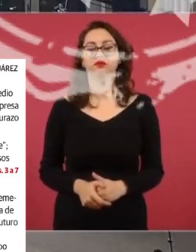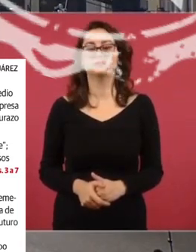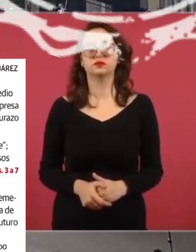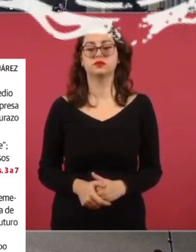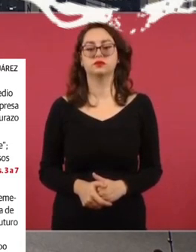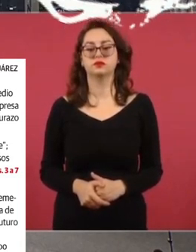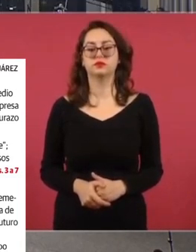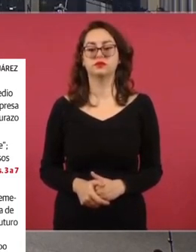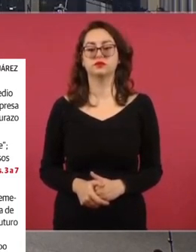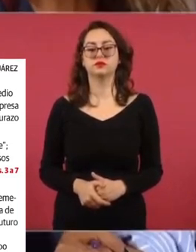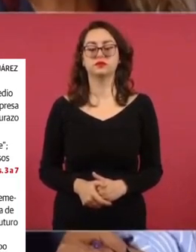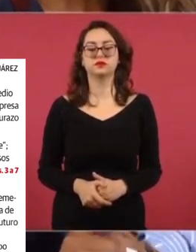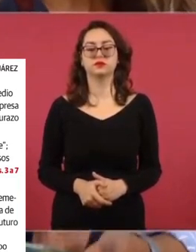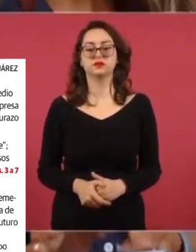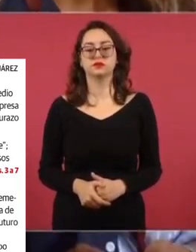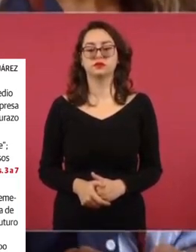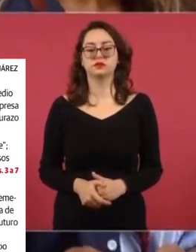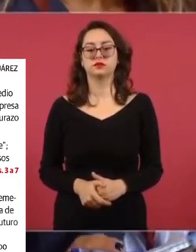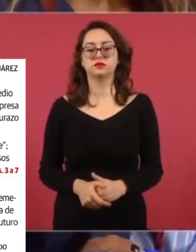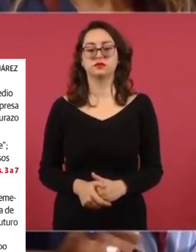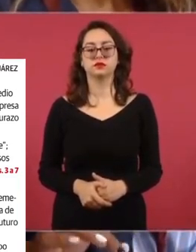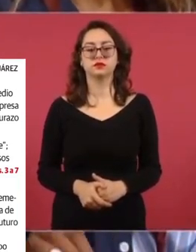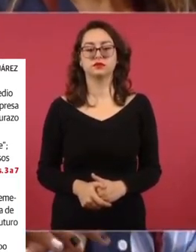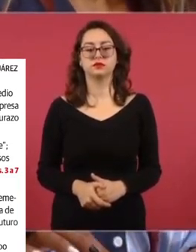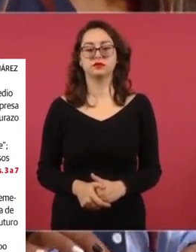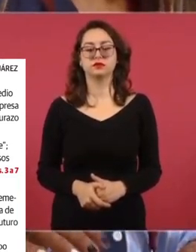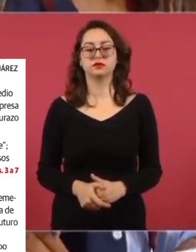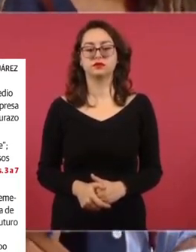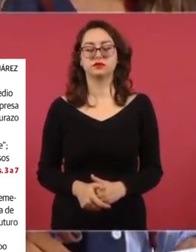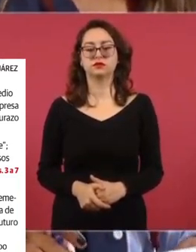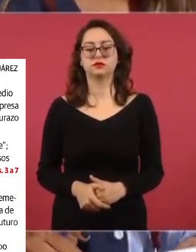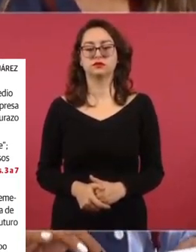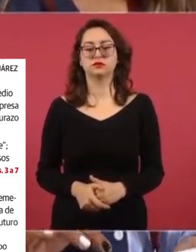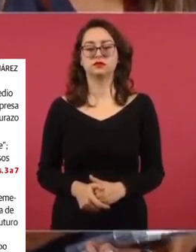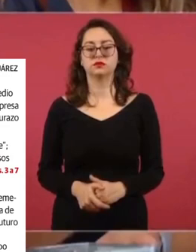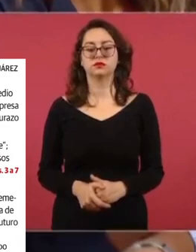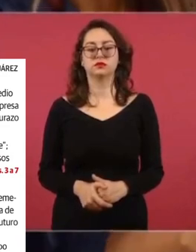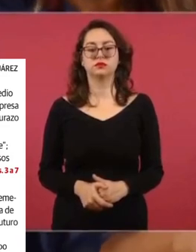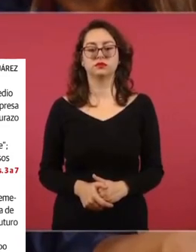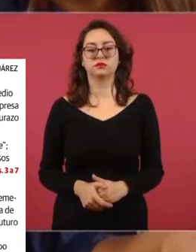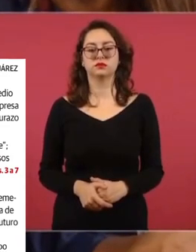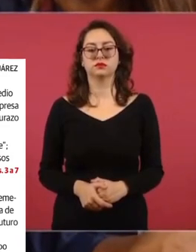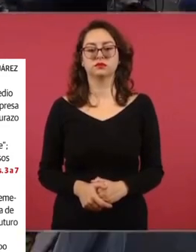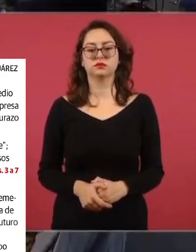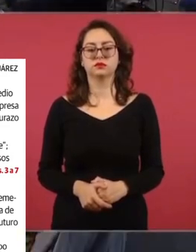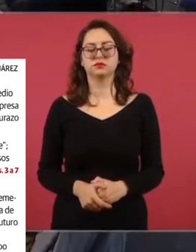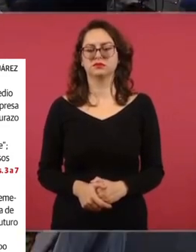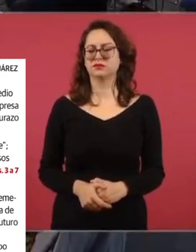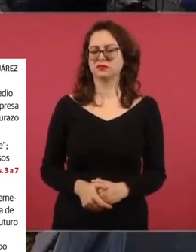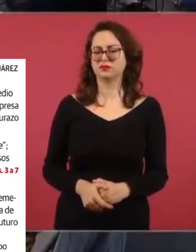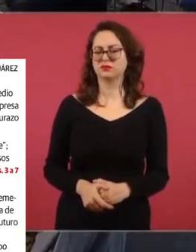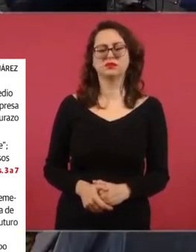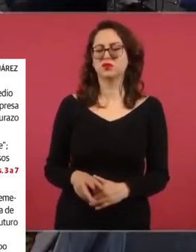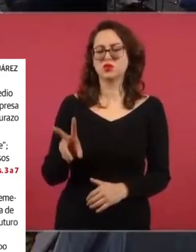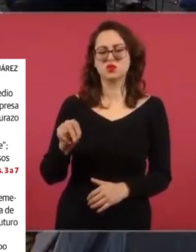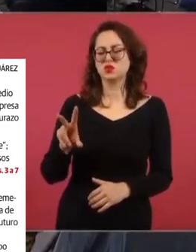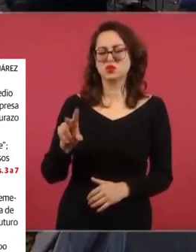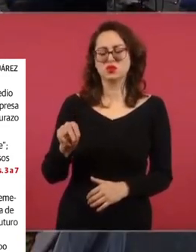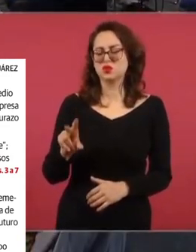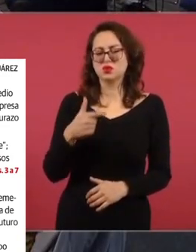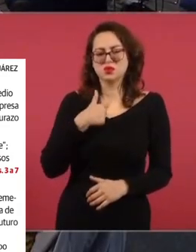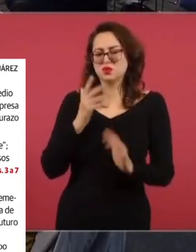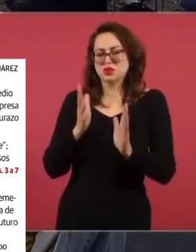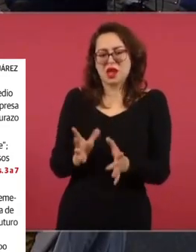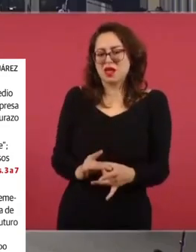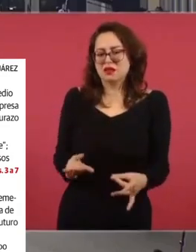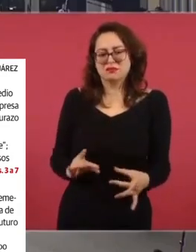hace unos minutos que ya no tenía espacio en Morena, lo cual, pues si la cita es que ya no tiene espacio en Morena, se alistaría la salida de Marcelo Ebrard. No, nos adelantemos. O sea, ya expliqué. ¿No dialogaría